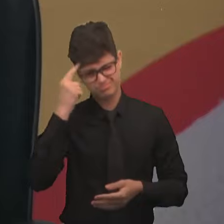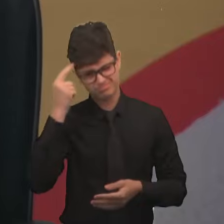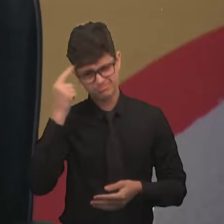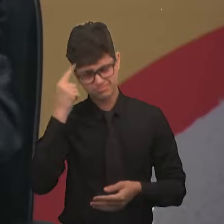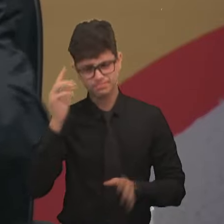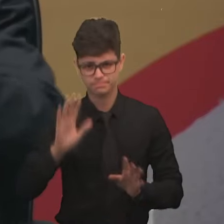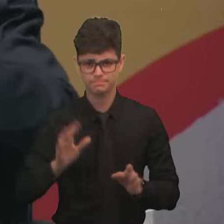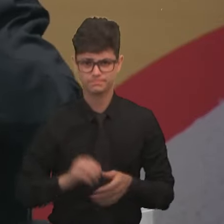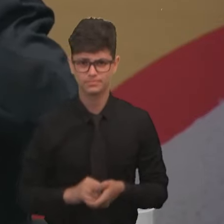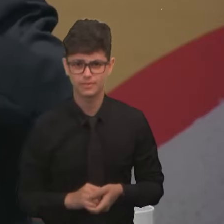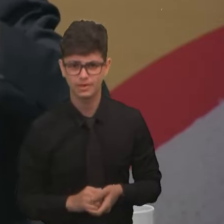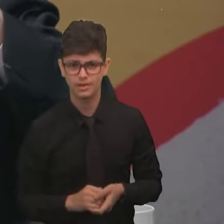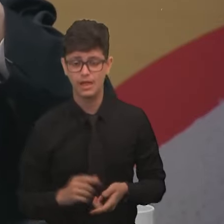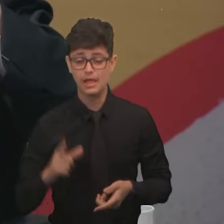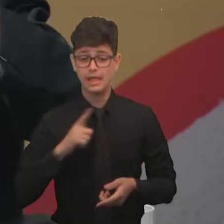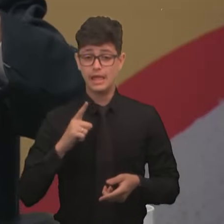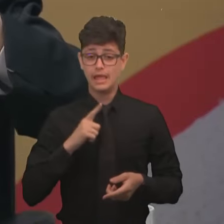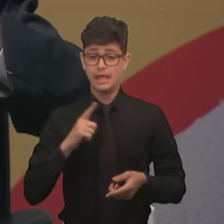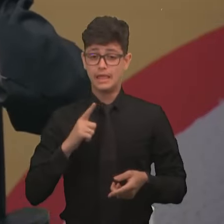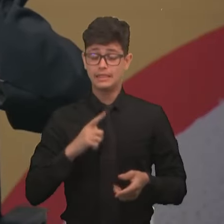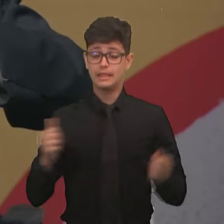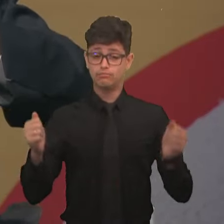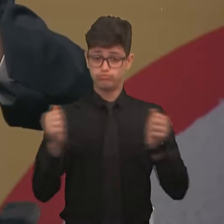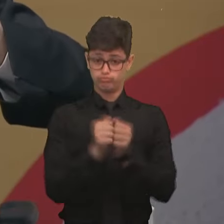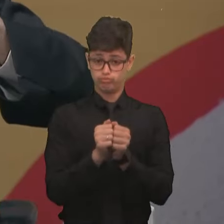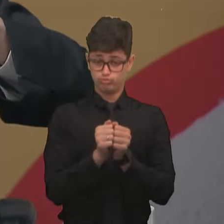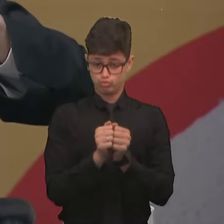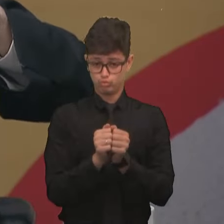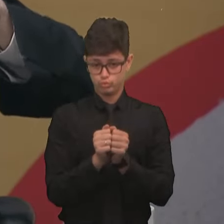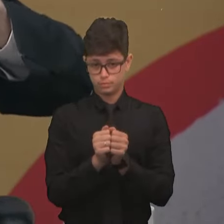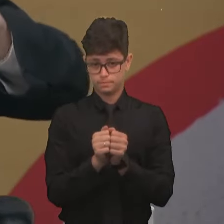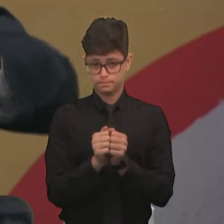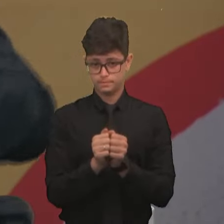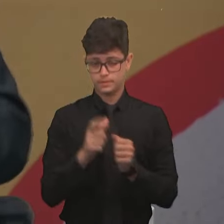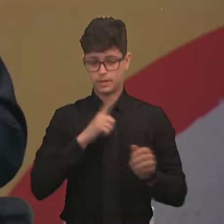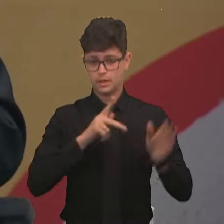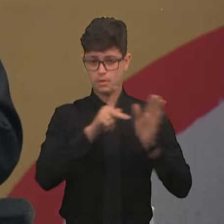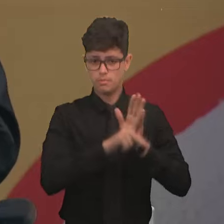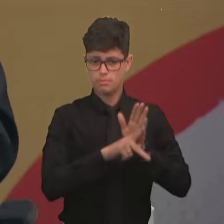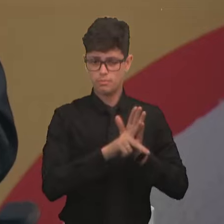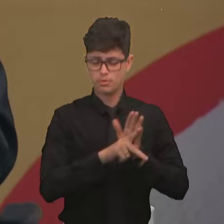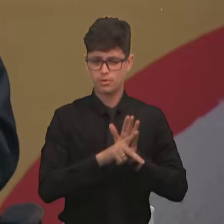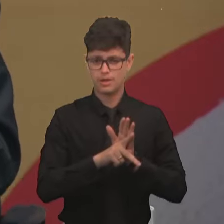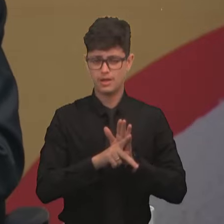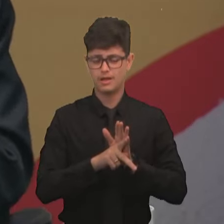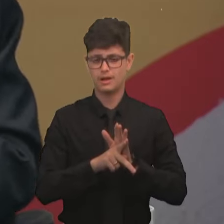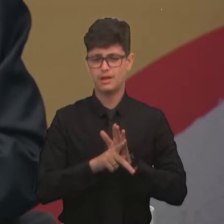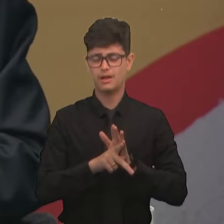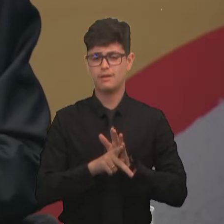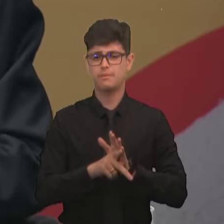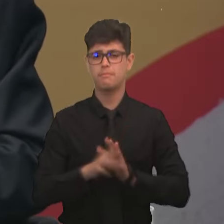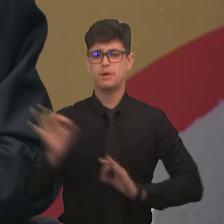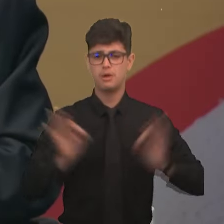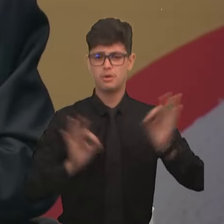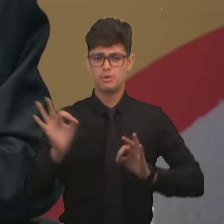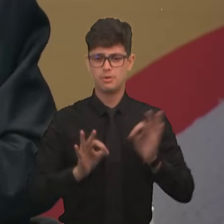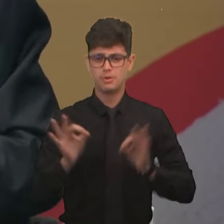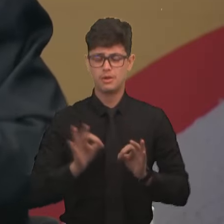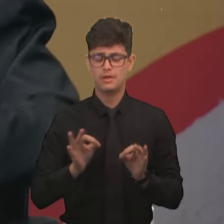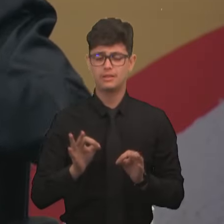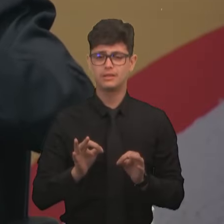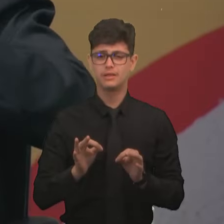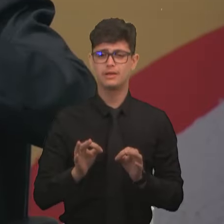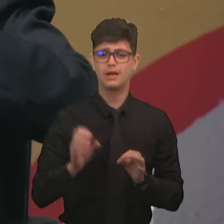memoria. Entonces tenemos, junto con el PNUD, el Programa de Desarrollo de las